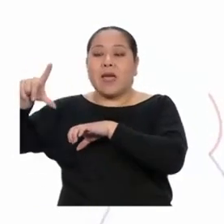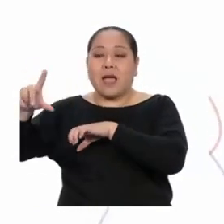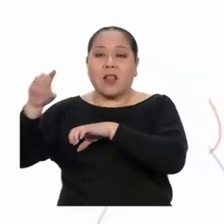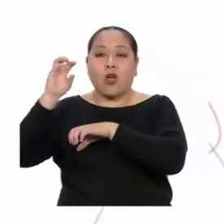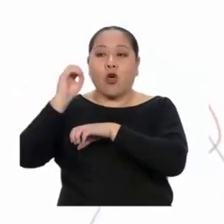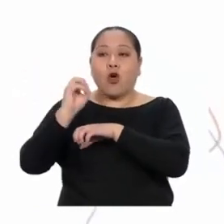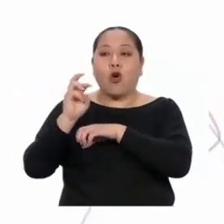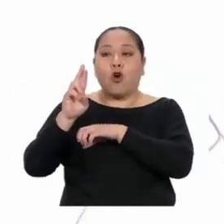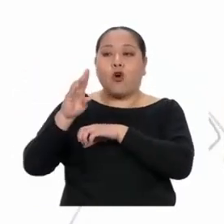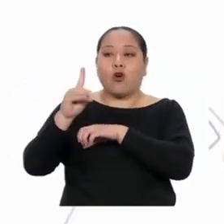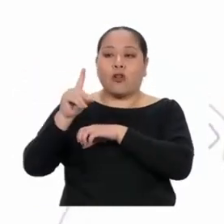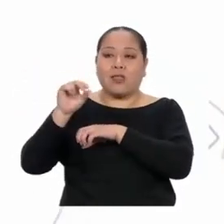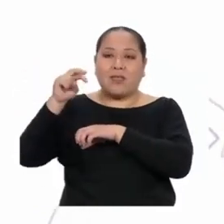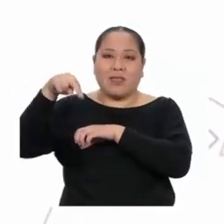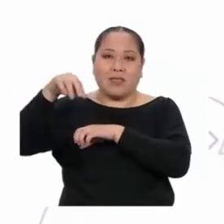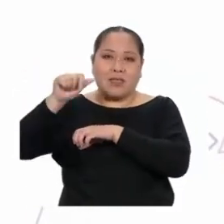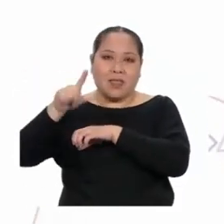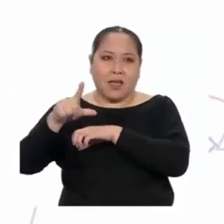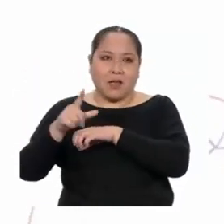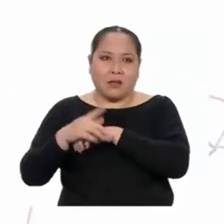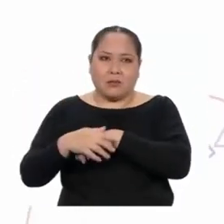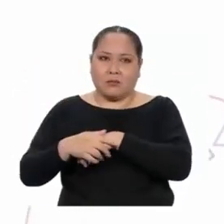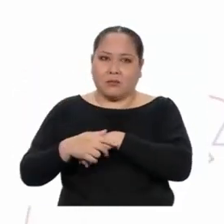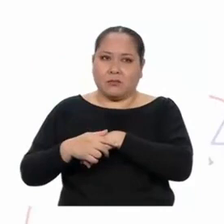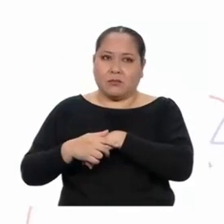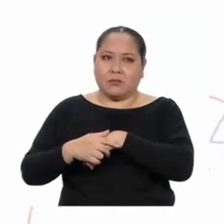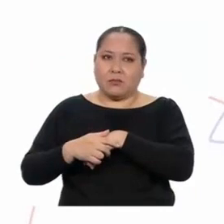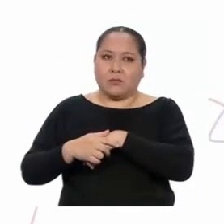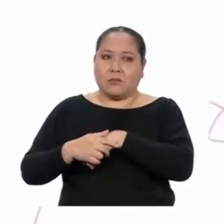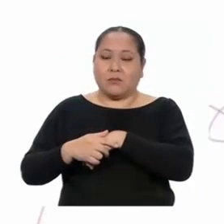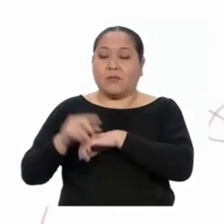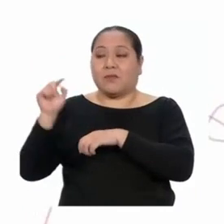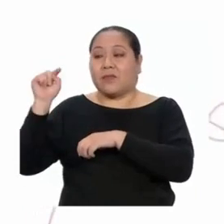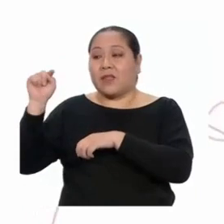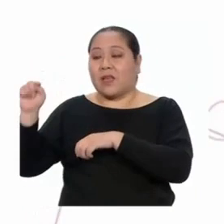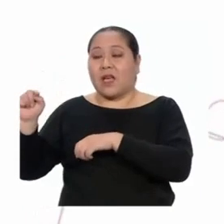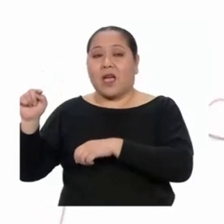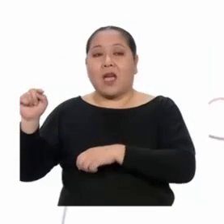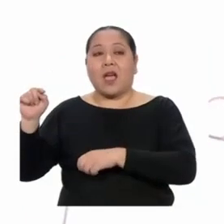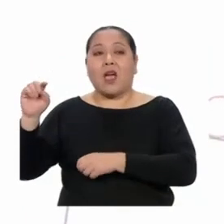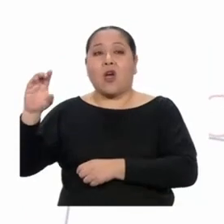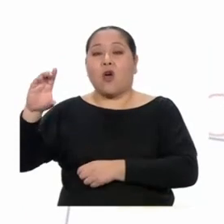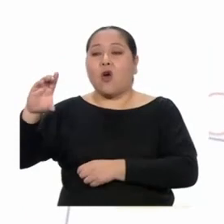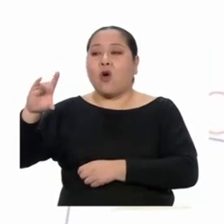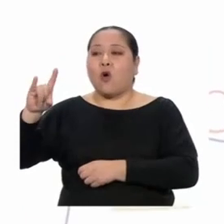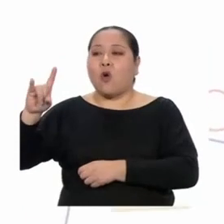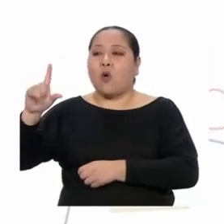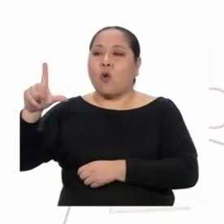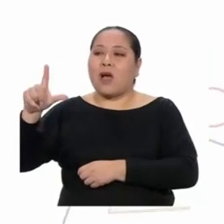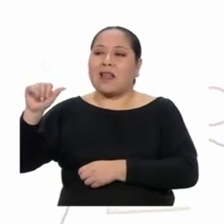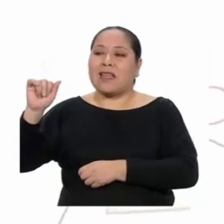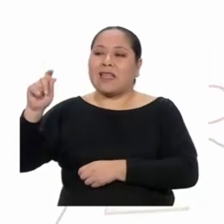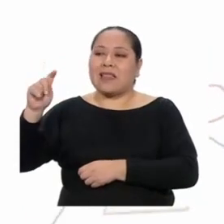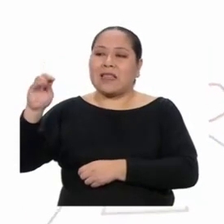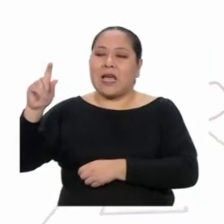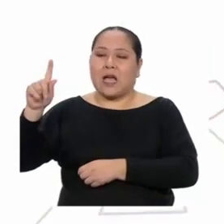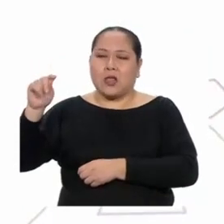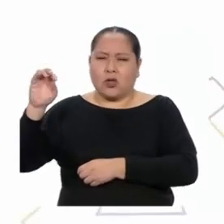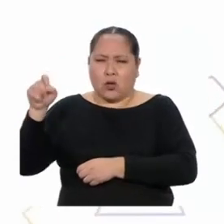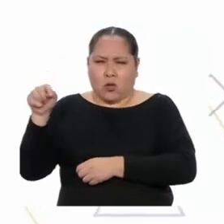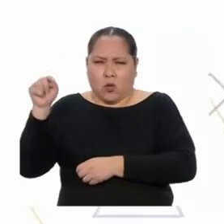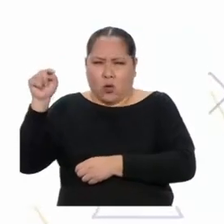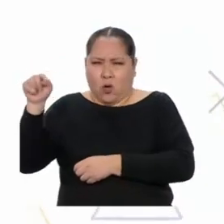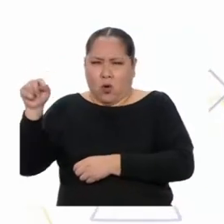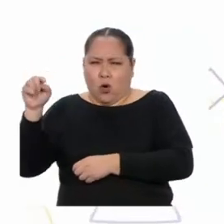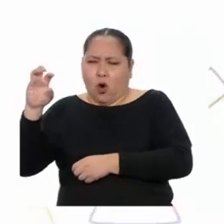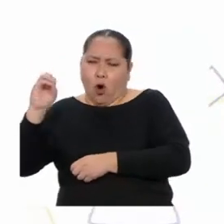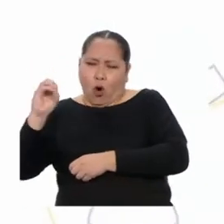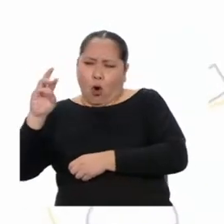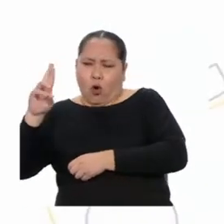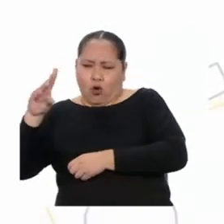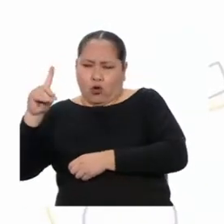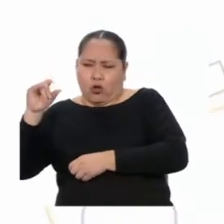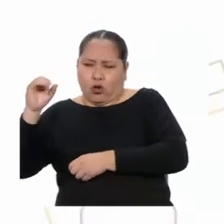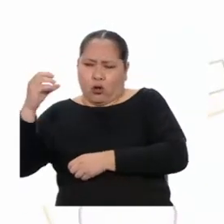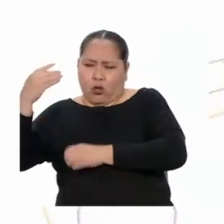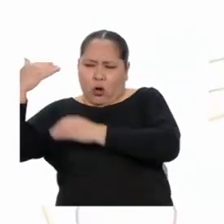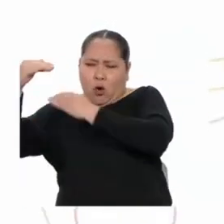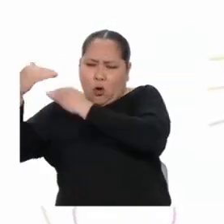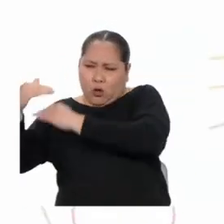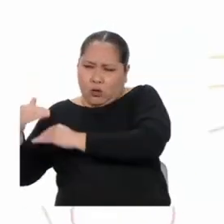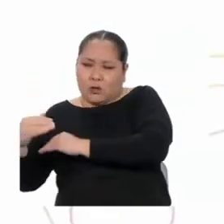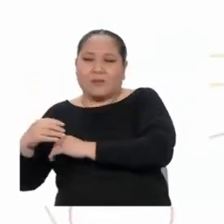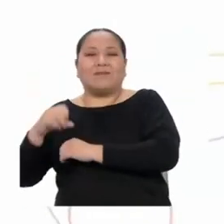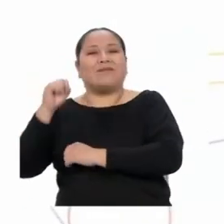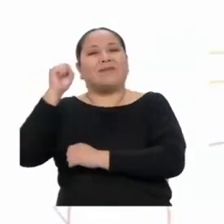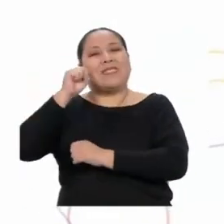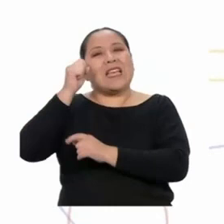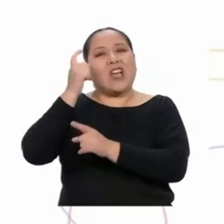ordinal. La variable cualitativa ordinal me suena a que tiene un orden. Ajá, son aquellas